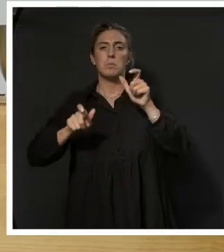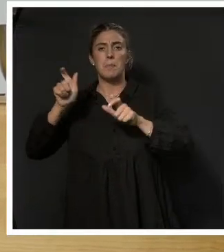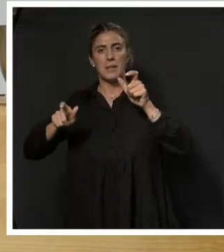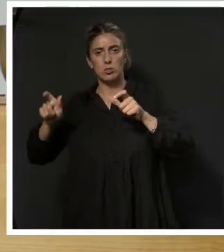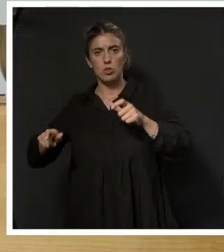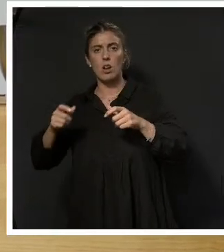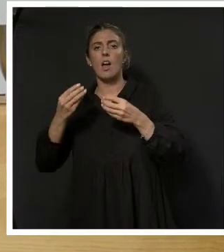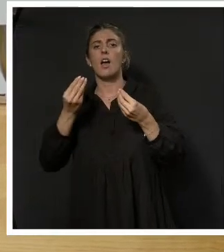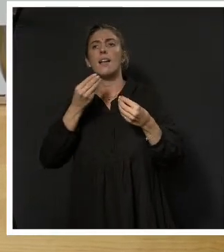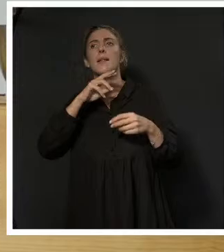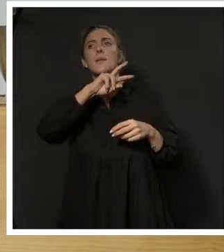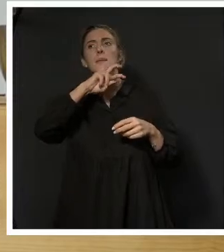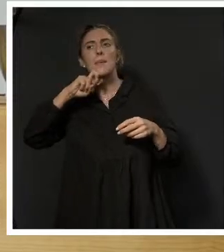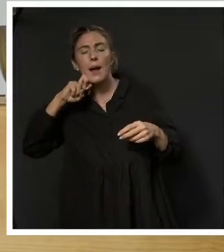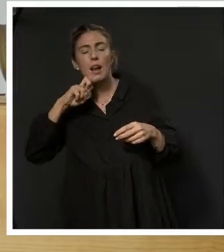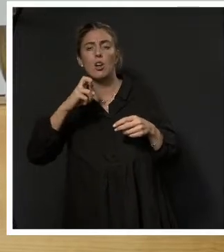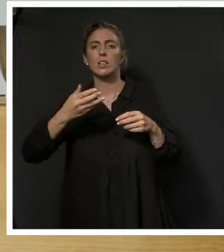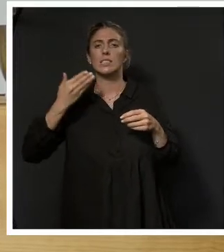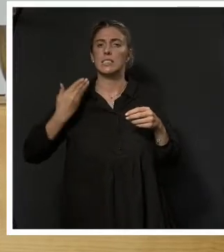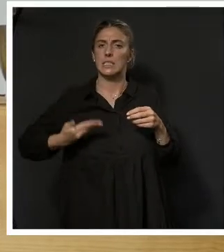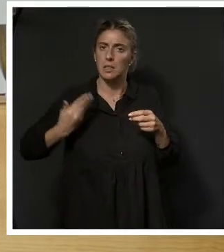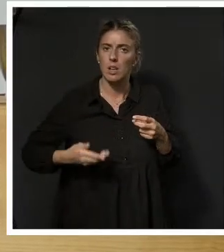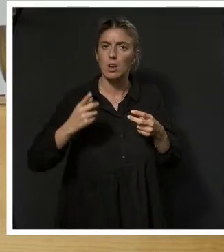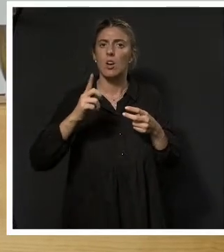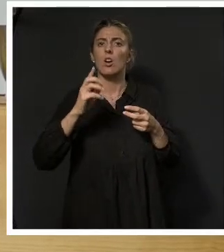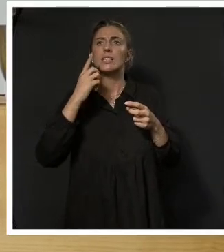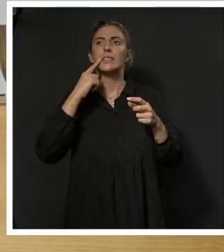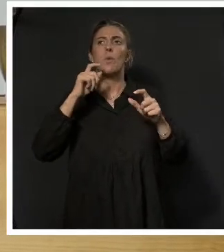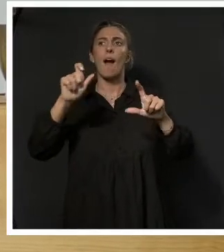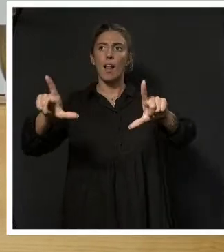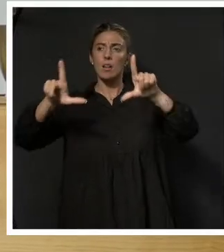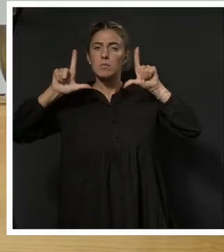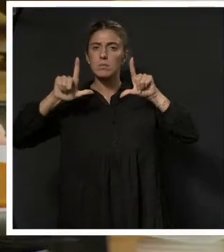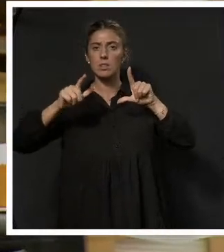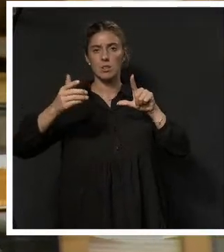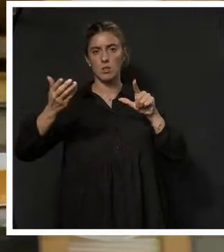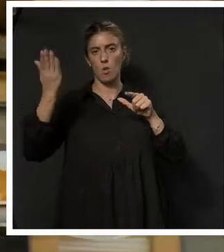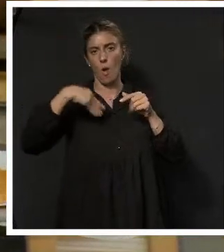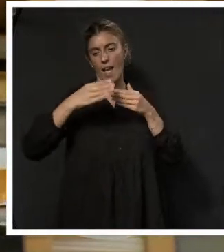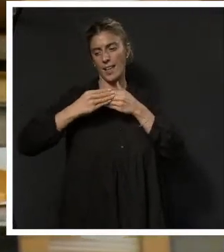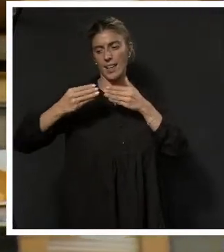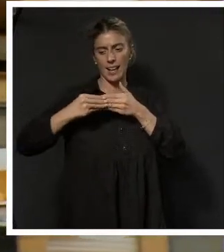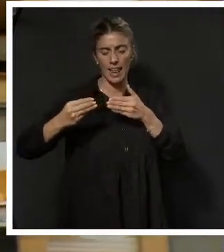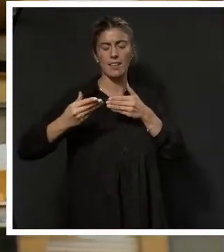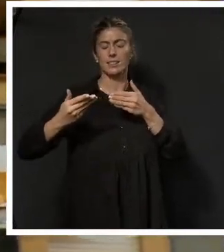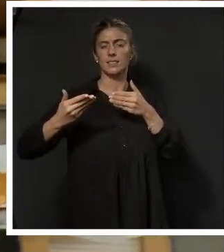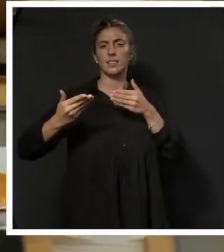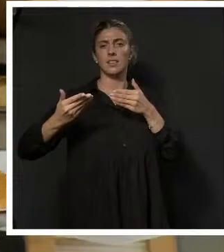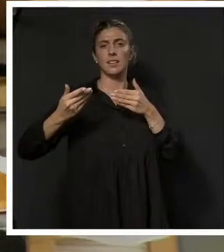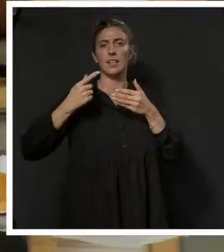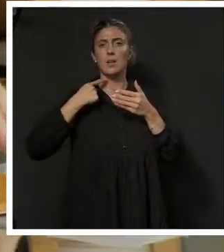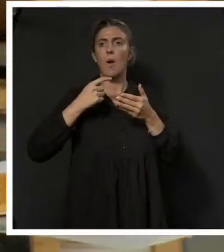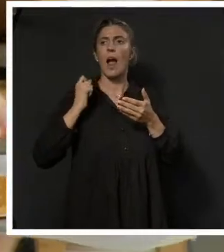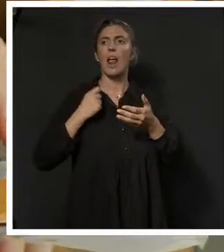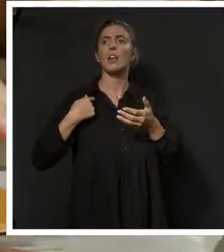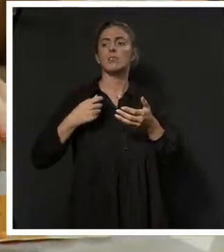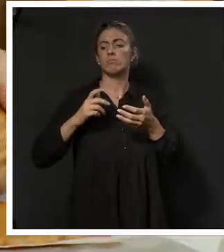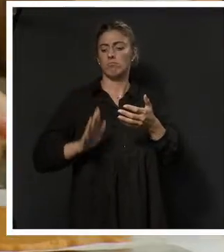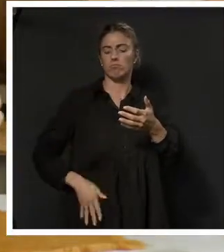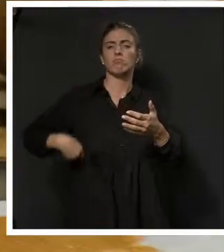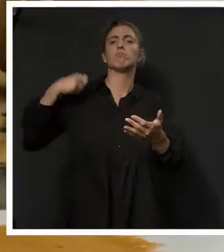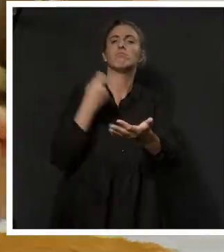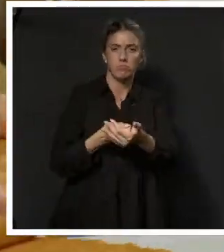unos valores muy difíciles de conseguir si no estás Ya no foco docente no no focodo cliente que está dispuesto a pagar o que